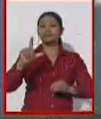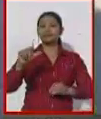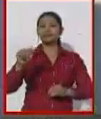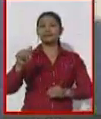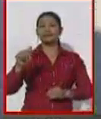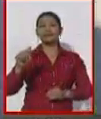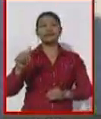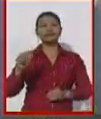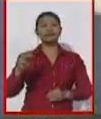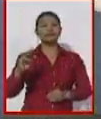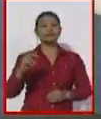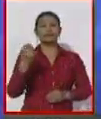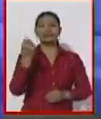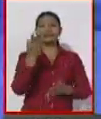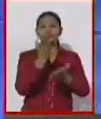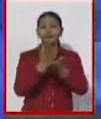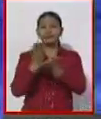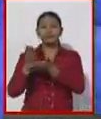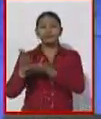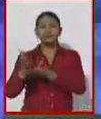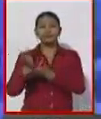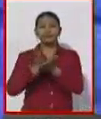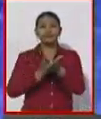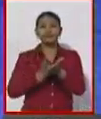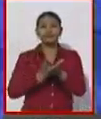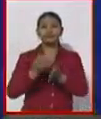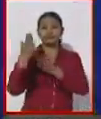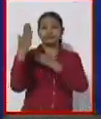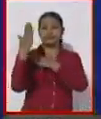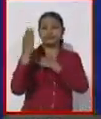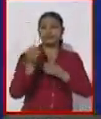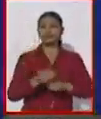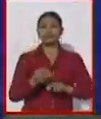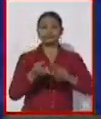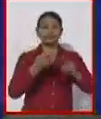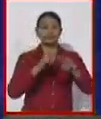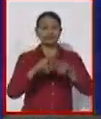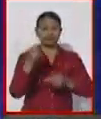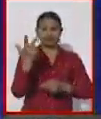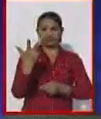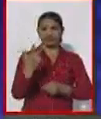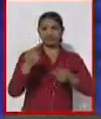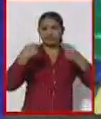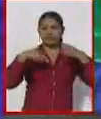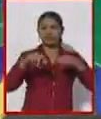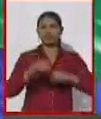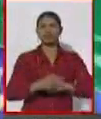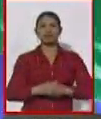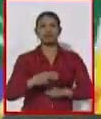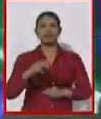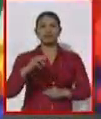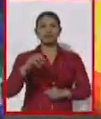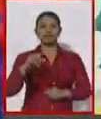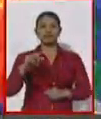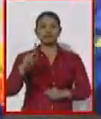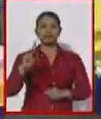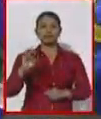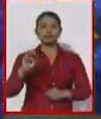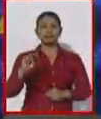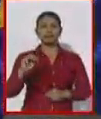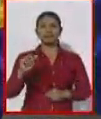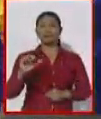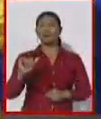en 11 tramos. A Santa Cruz le ha correspondido el tramo número 3, que va desde Quemaya hasta Vila